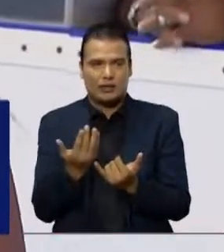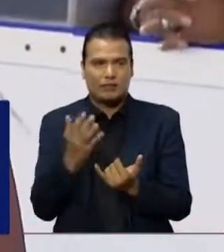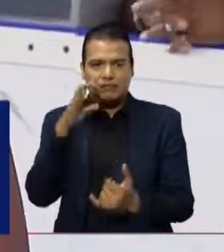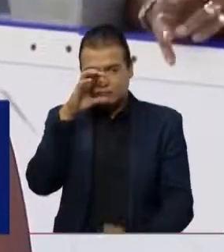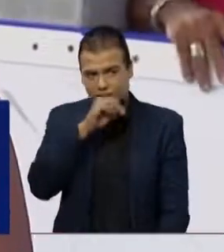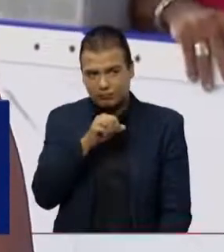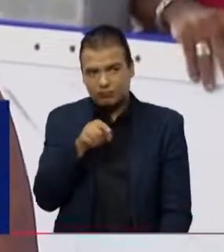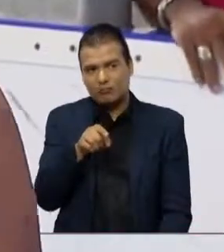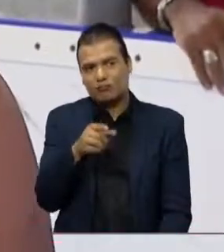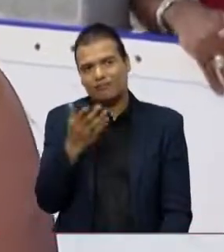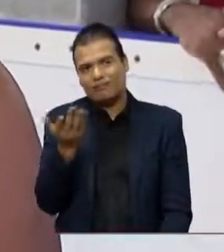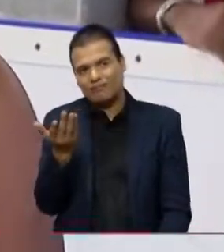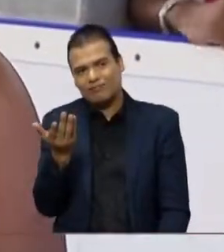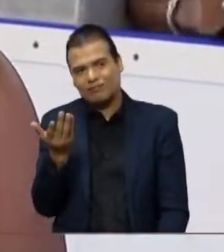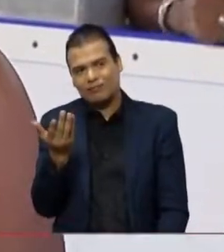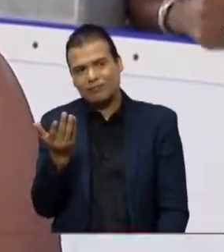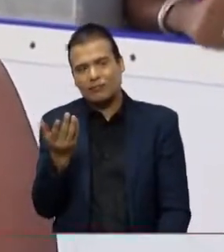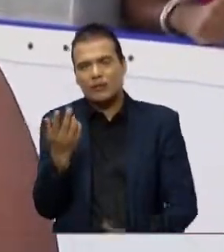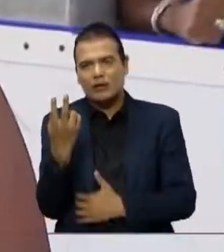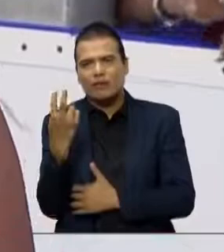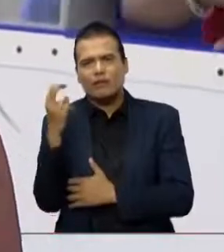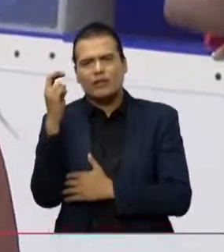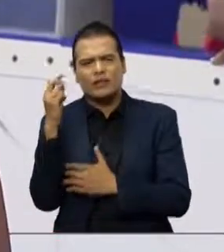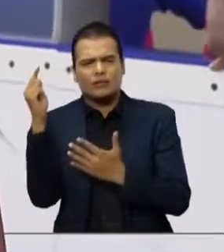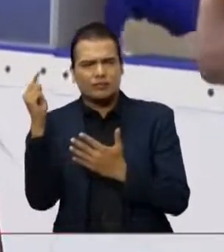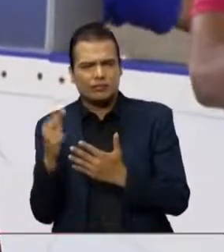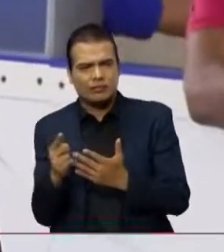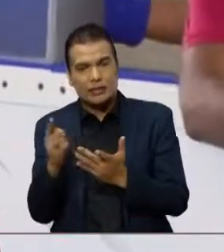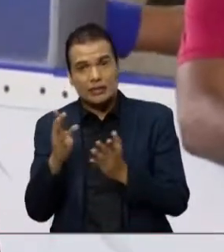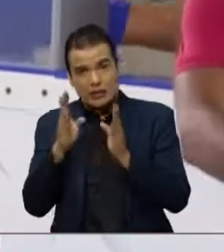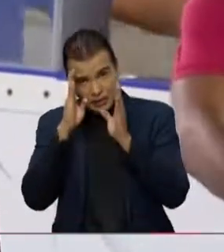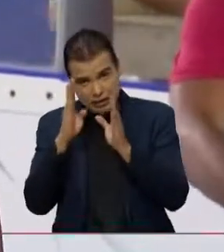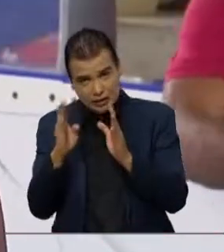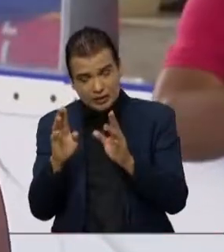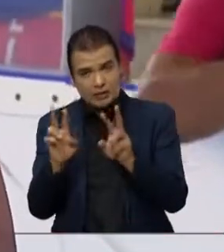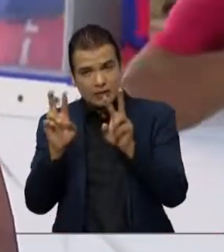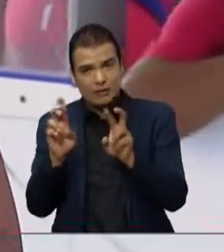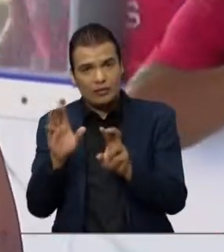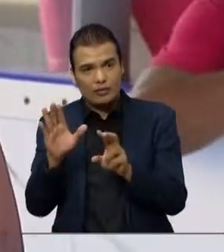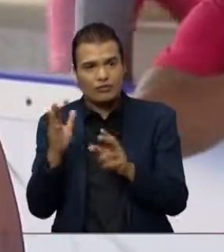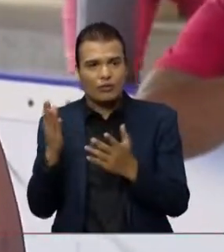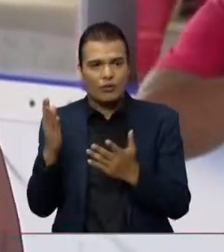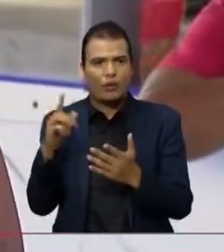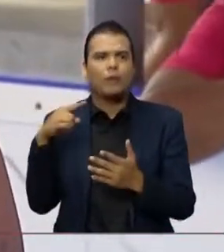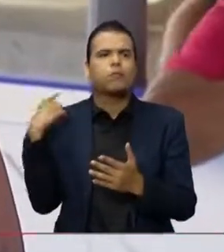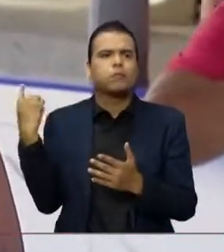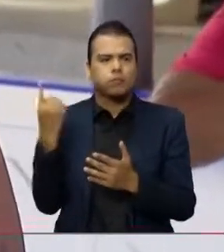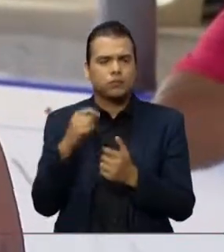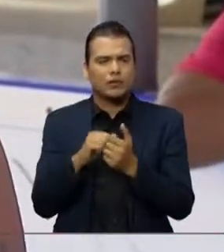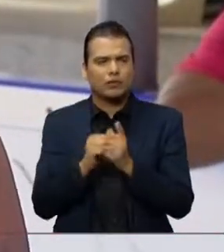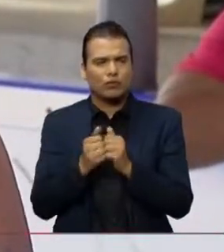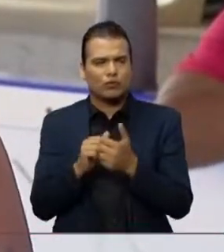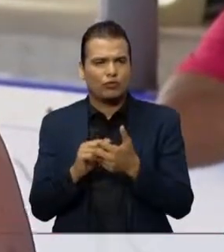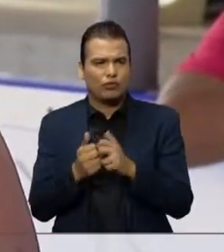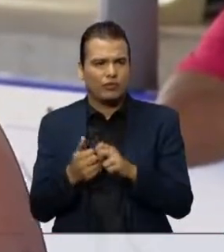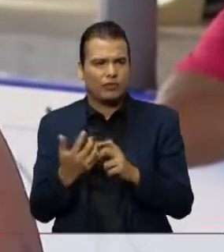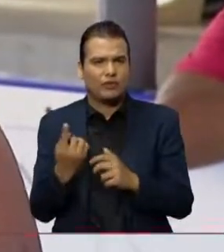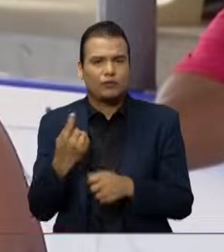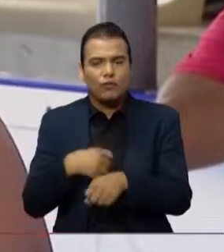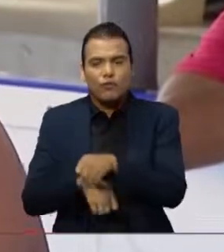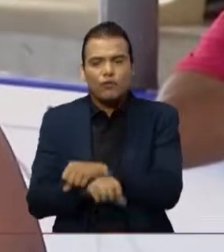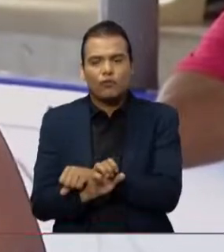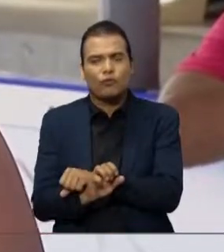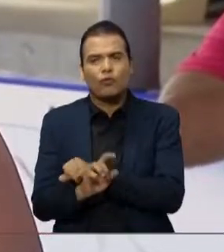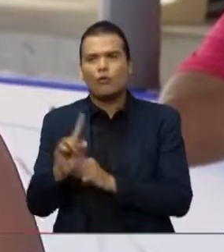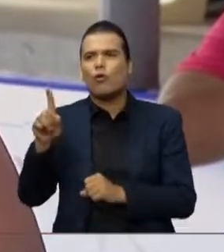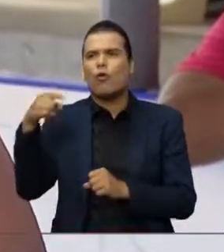cuenta que de pronto a veces la fiscalía no le ha puesto atención el problema que existe en el deporte, no solamente en el fútbol, hay